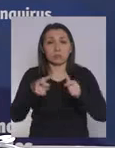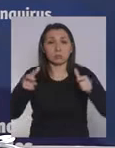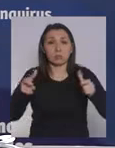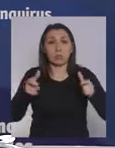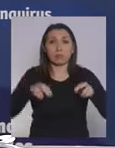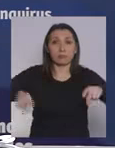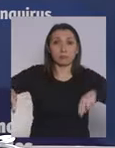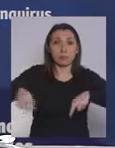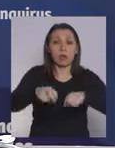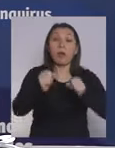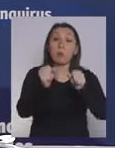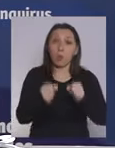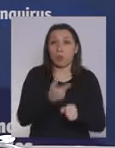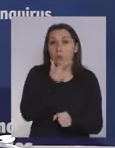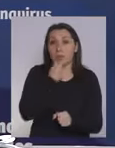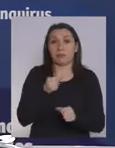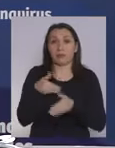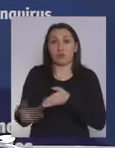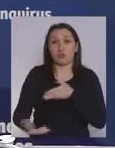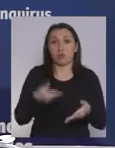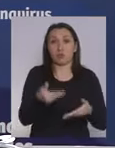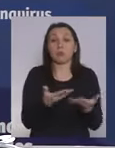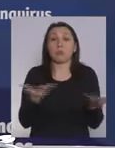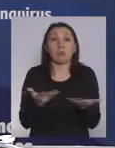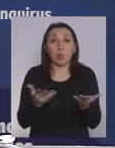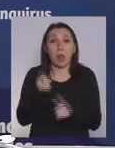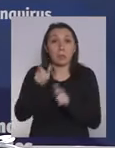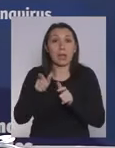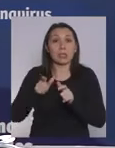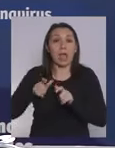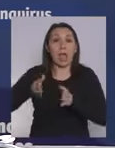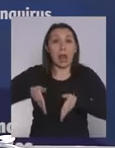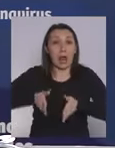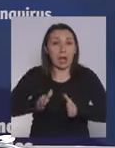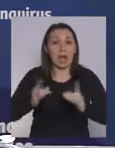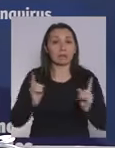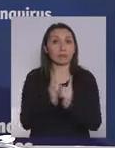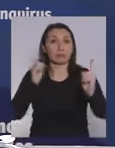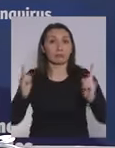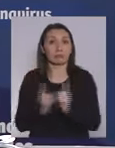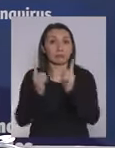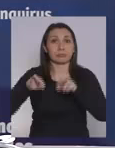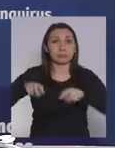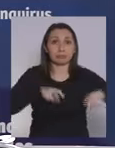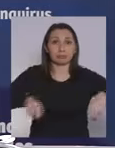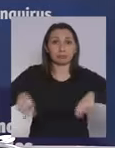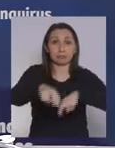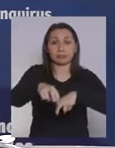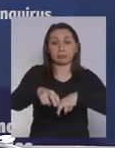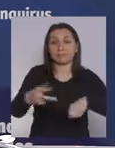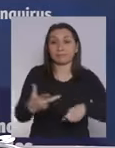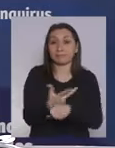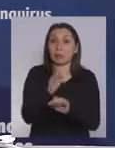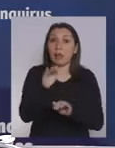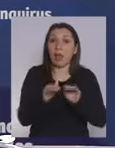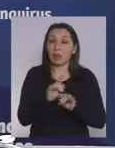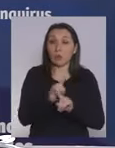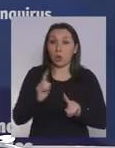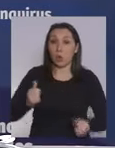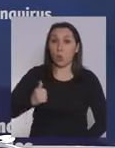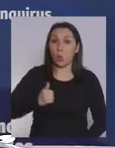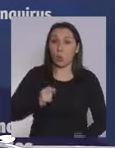la posibilidad de contagio porque al tener más gente en la calle o más gente en contacto con otras personas que desgraciadamente a veces no